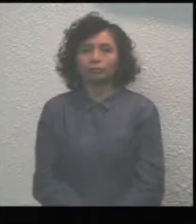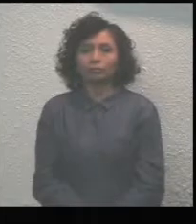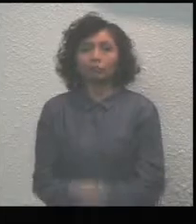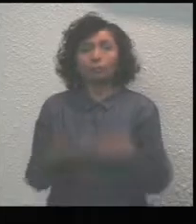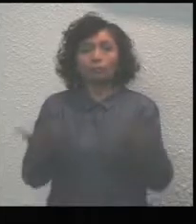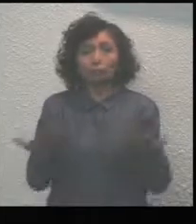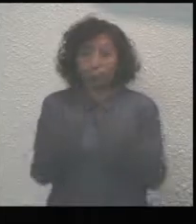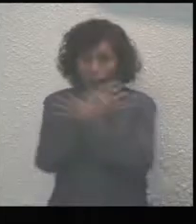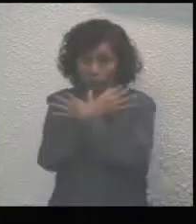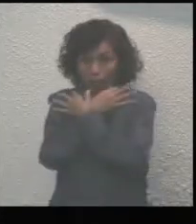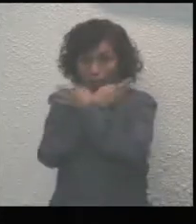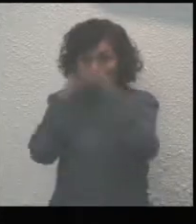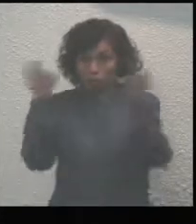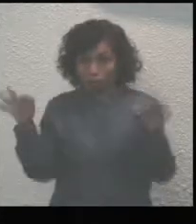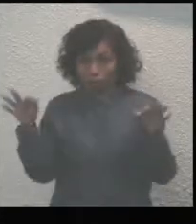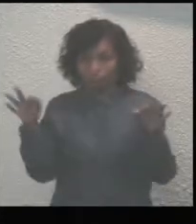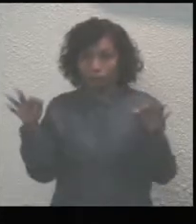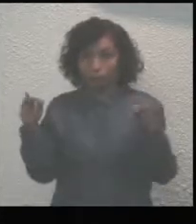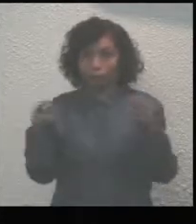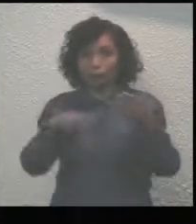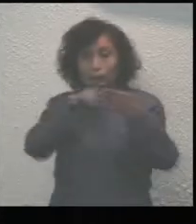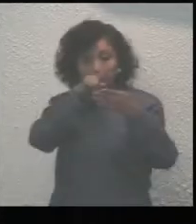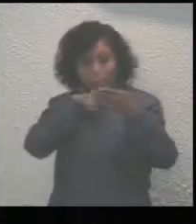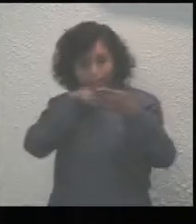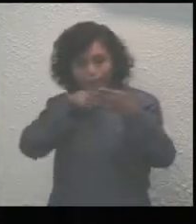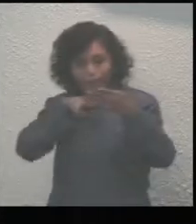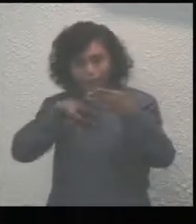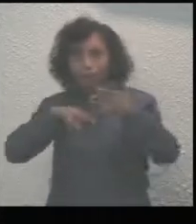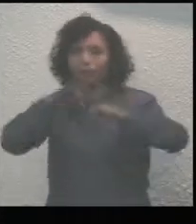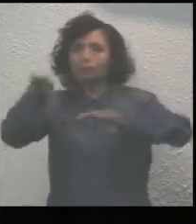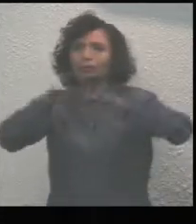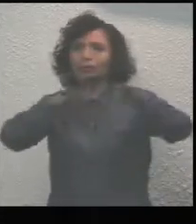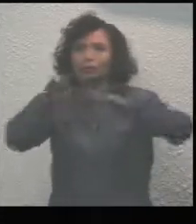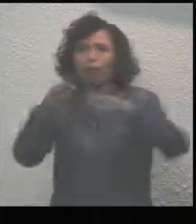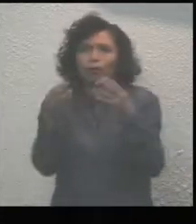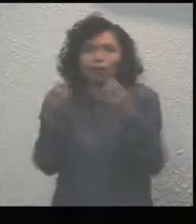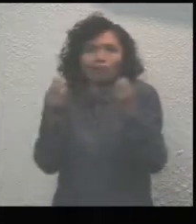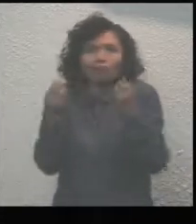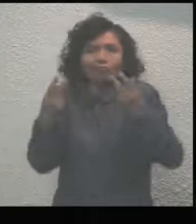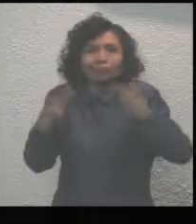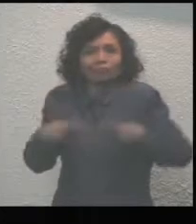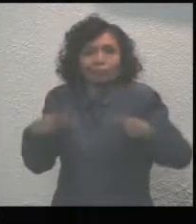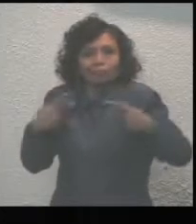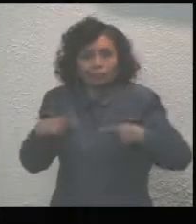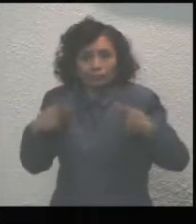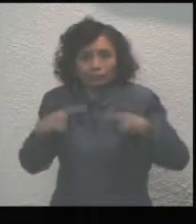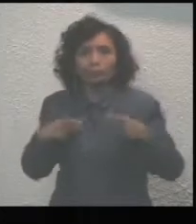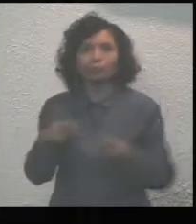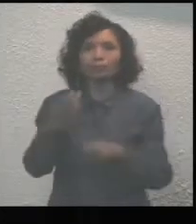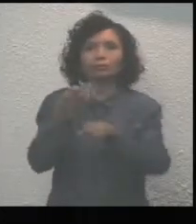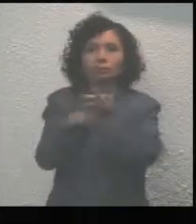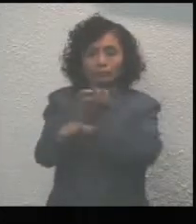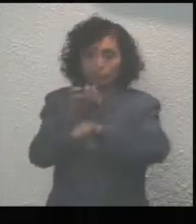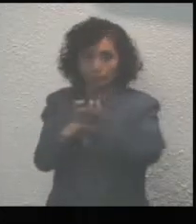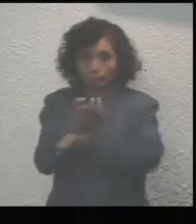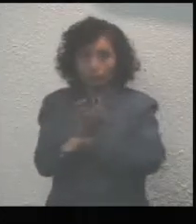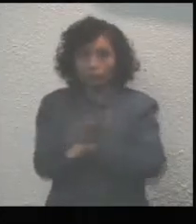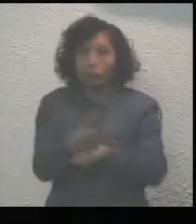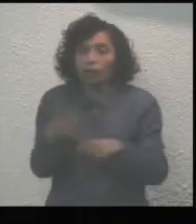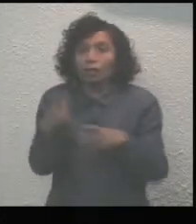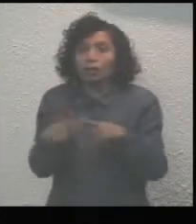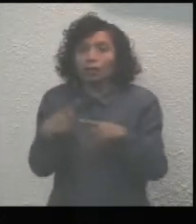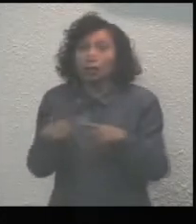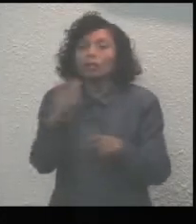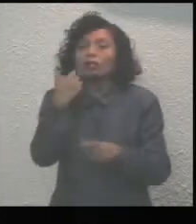Este informe dará cuenta del producto del trabajo de miles de personas servidoras públicas del estado, a quienes quiero hacer